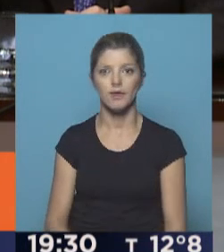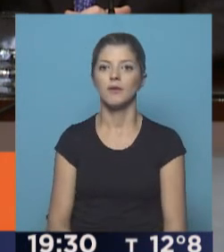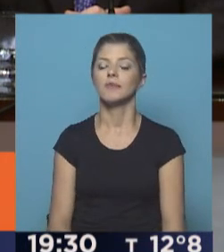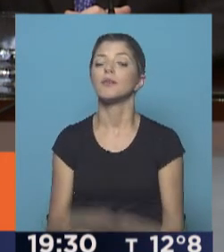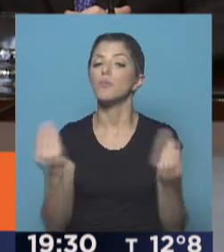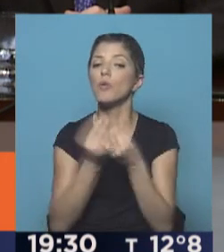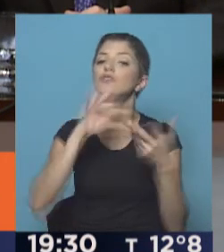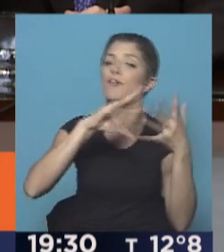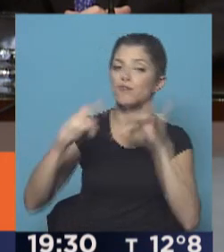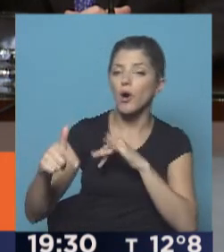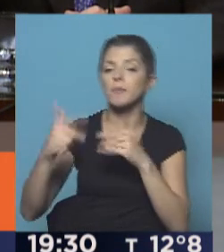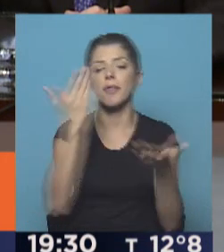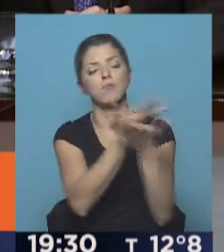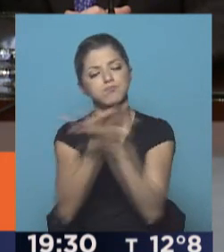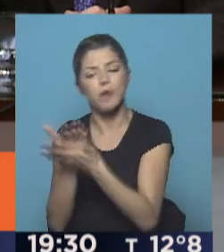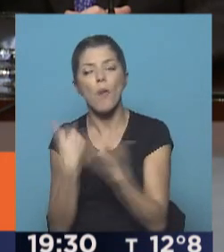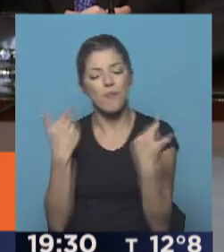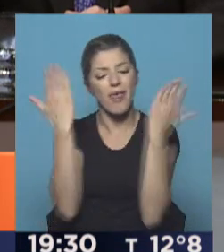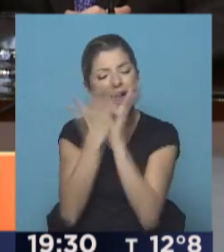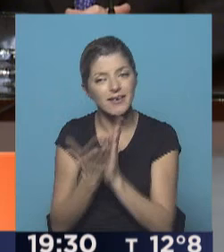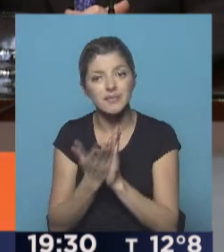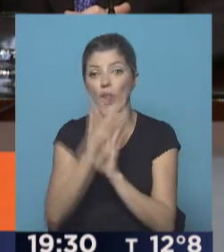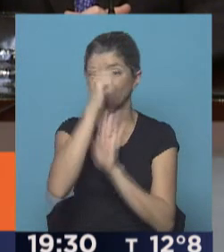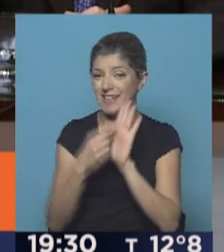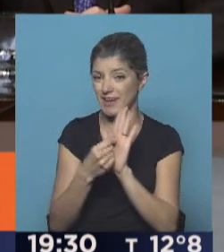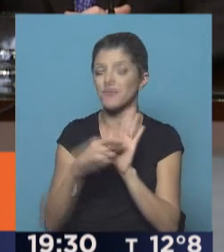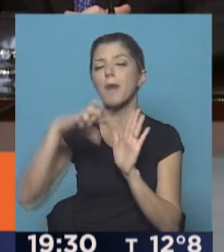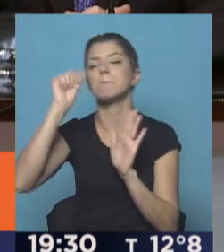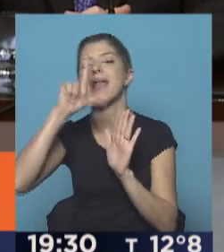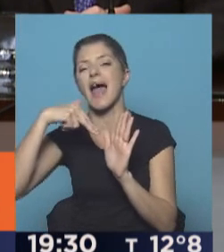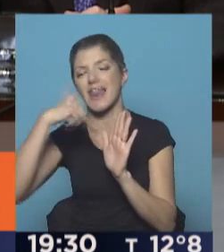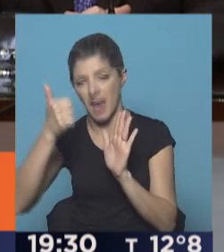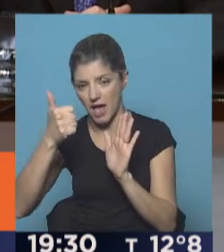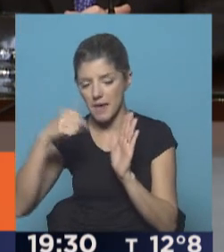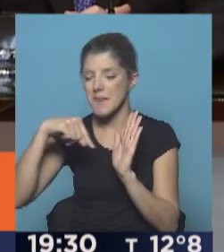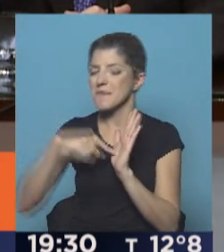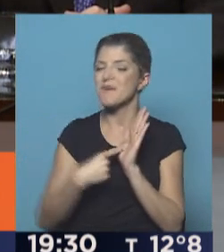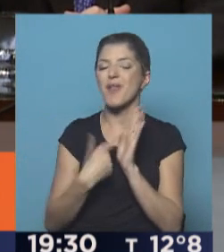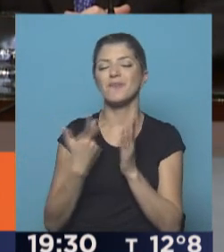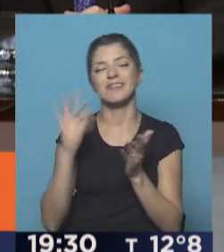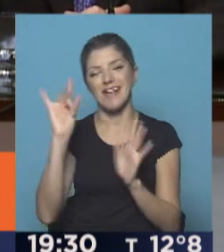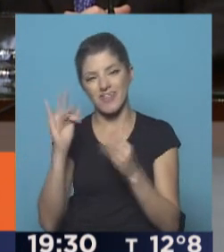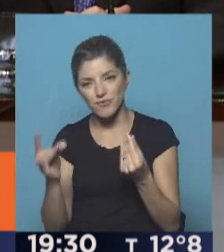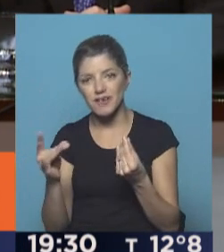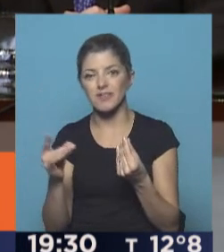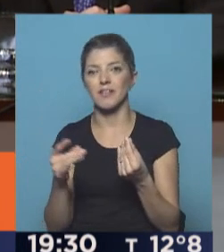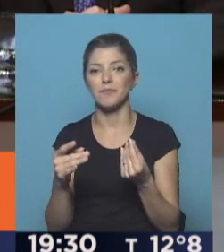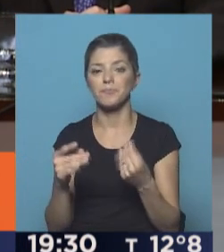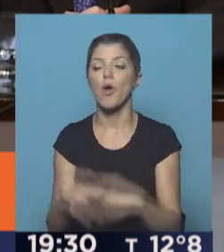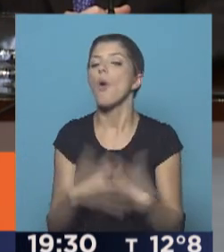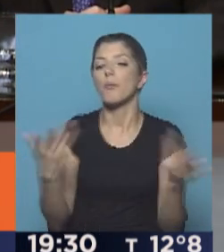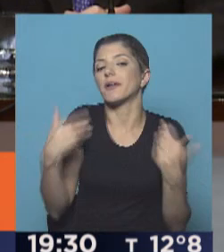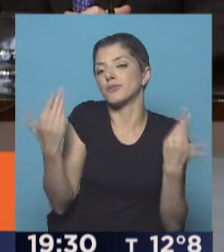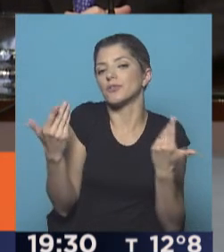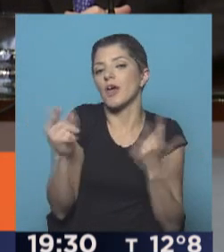muchas variantes que se nos acercaron, la posibilidad de analizar una tarifa plana, pero eso justamente sería muy complicado en términos de los incentivos, porque da lo